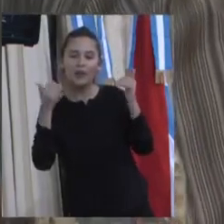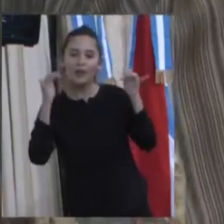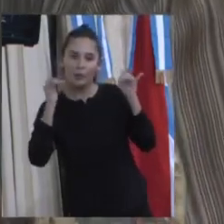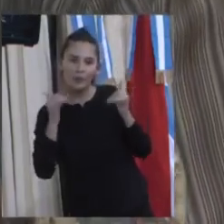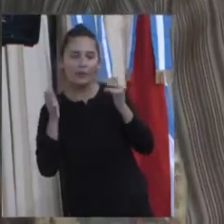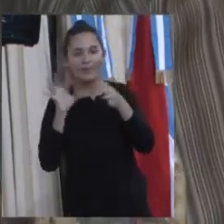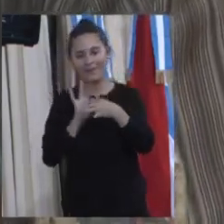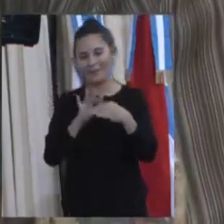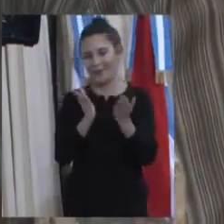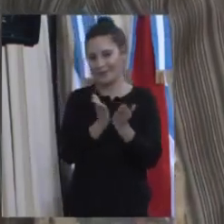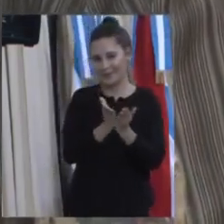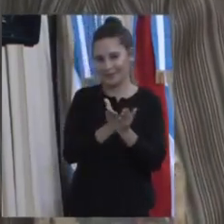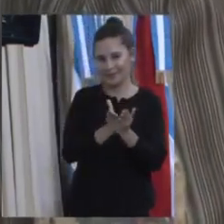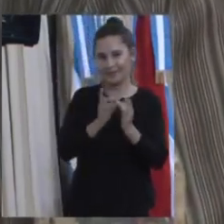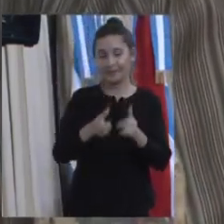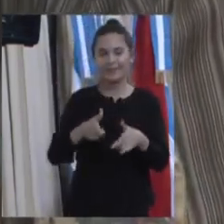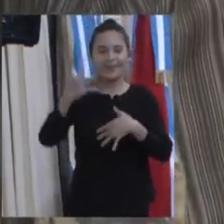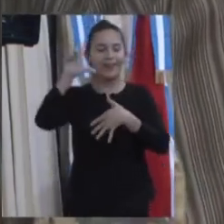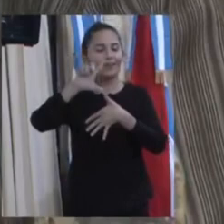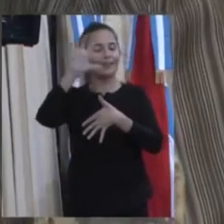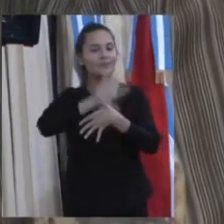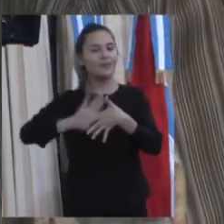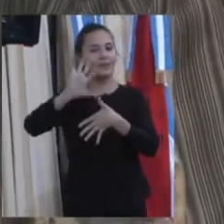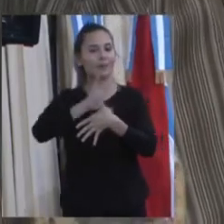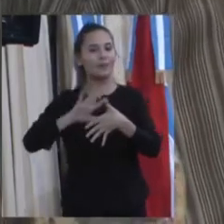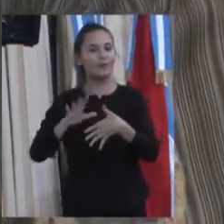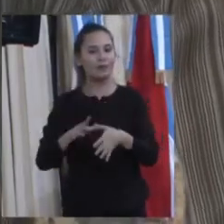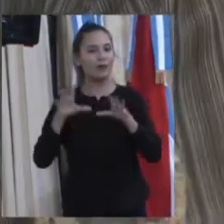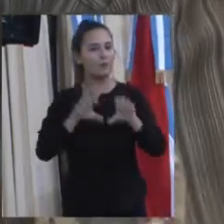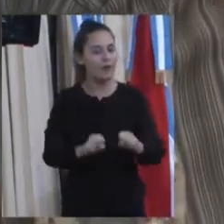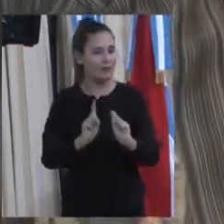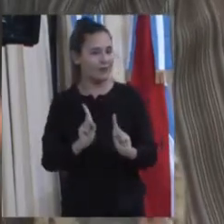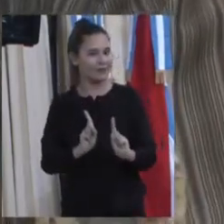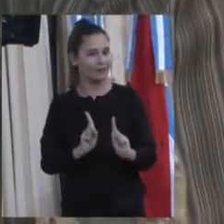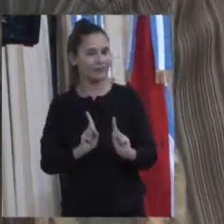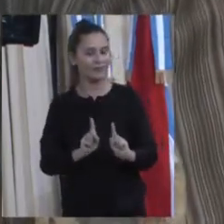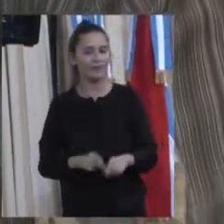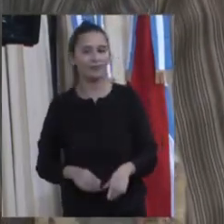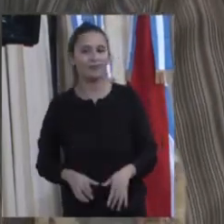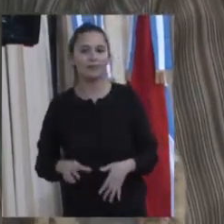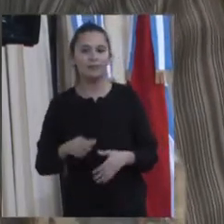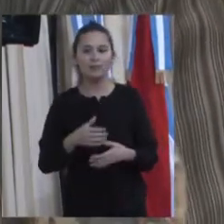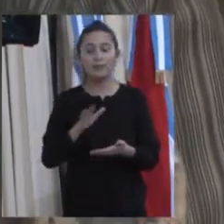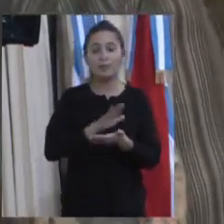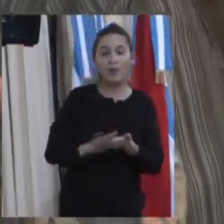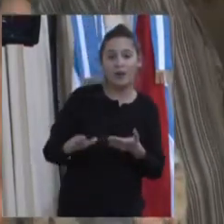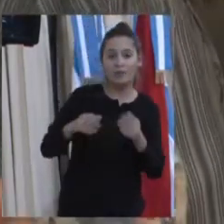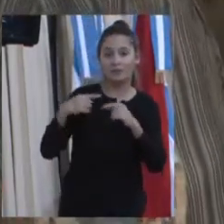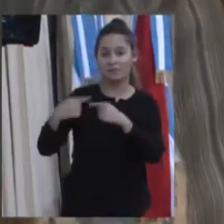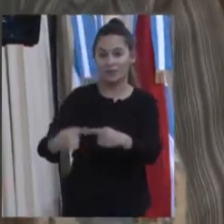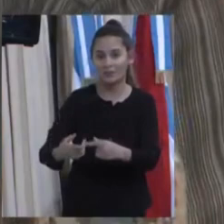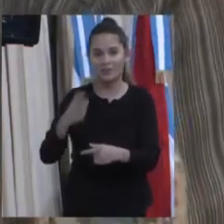los estudiantes, a esta idea del latinoamericanismo y antiimperialismo, a la idea de viejas y nuevas generaciones. Digo que ahí hay